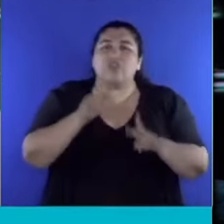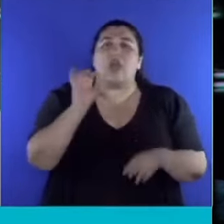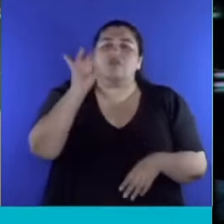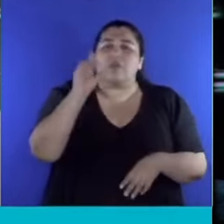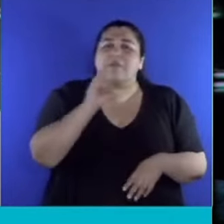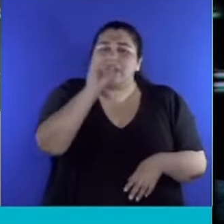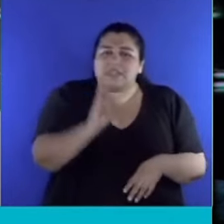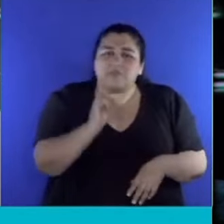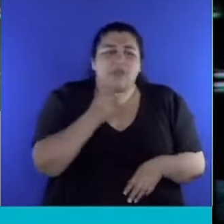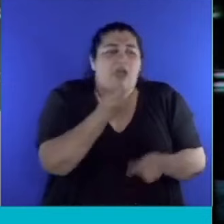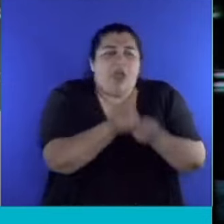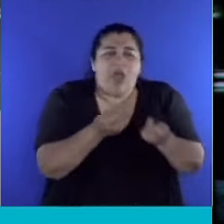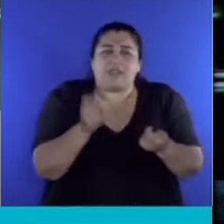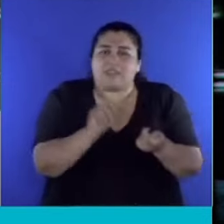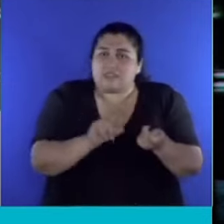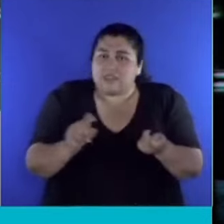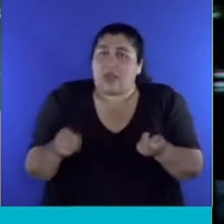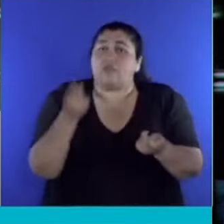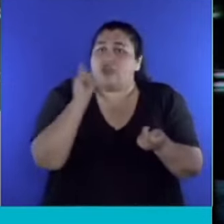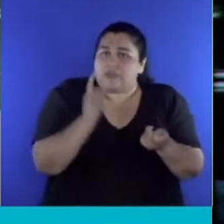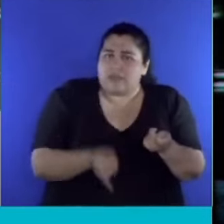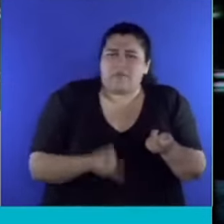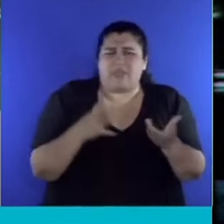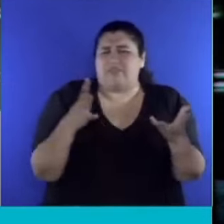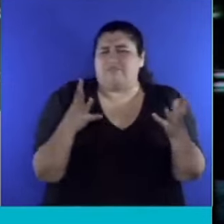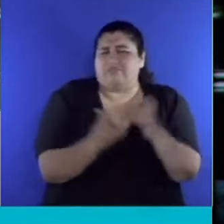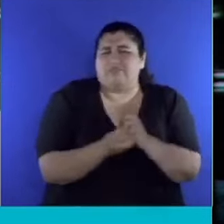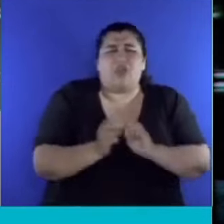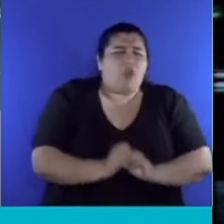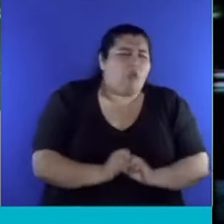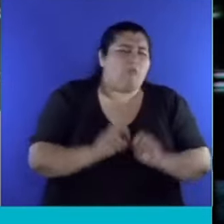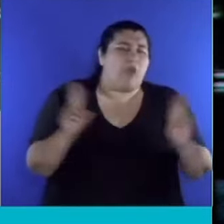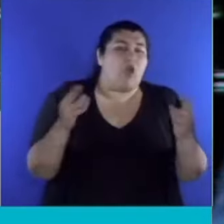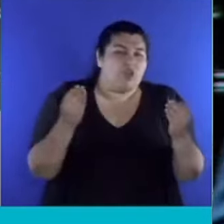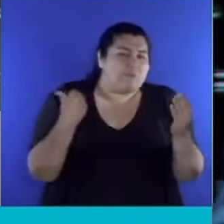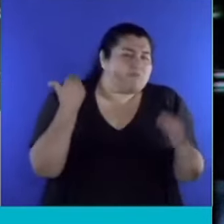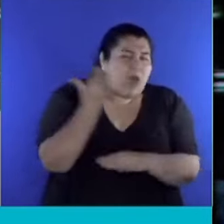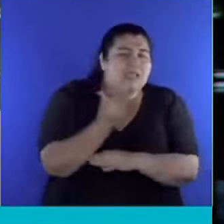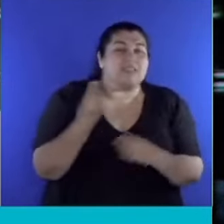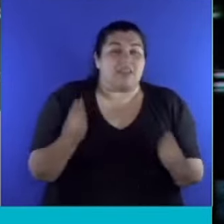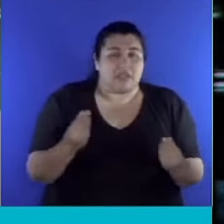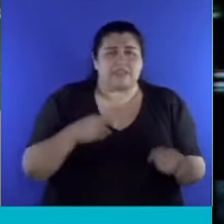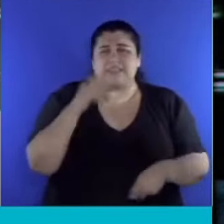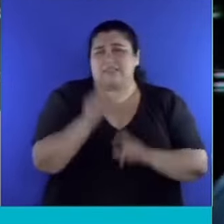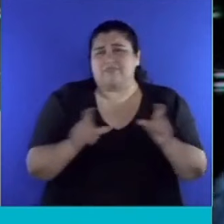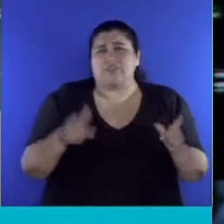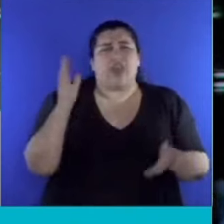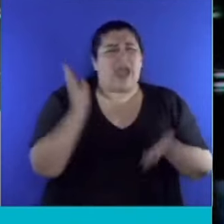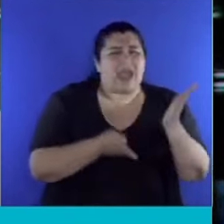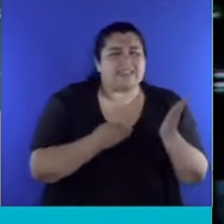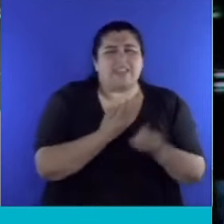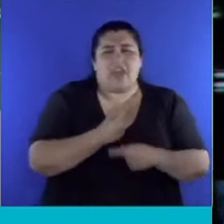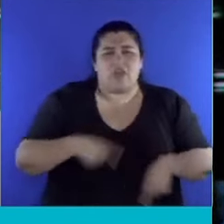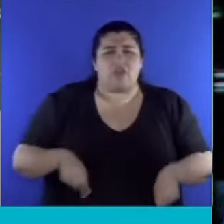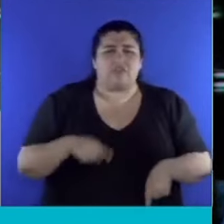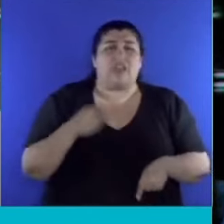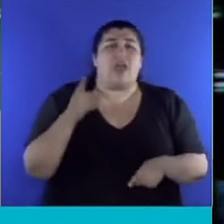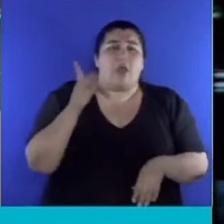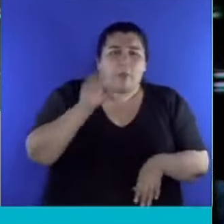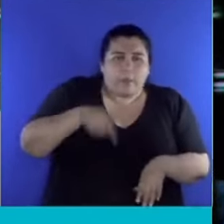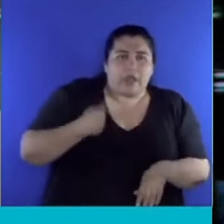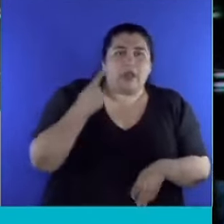explicación de sus crímenes sino una atrocidad mayor que castiga millones de seres humanos con la miseria